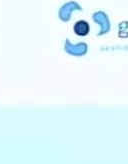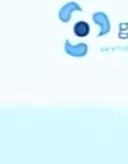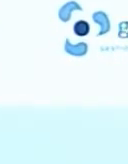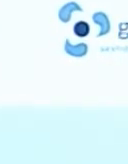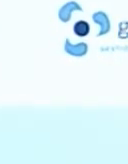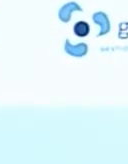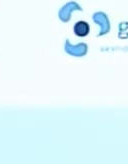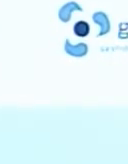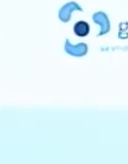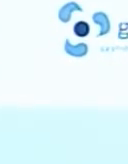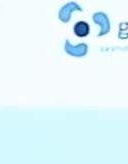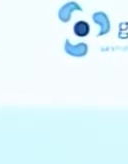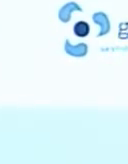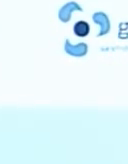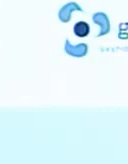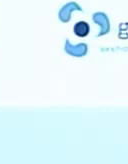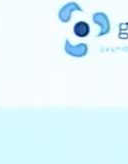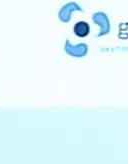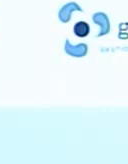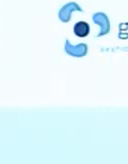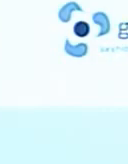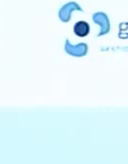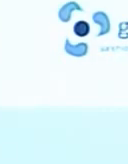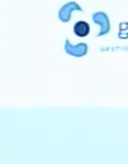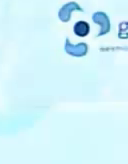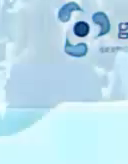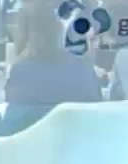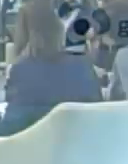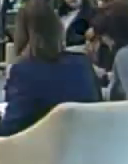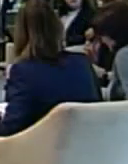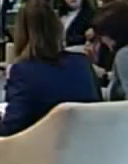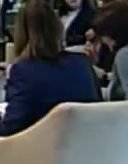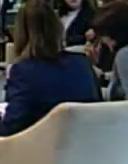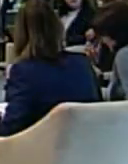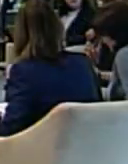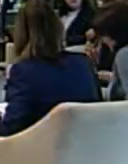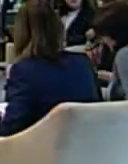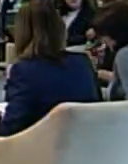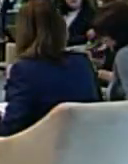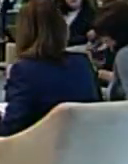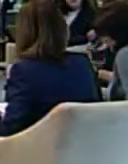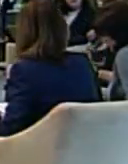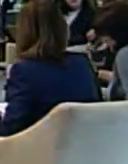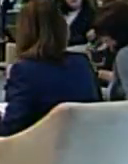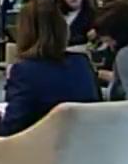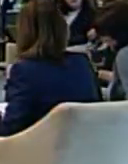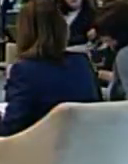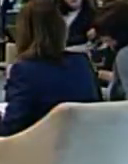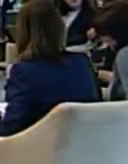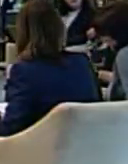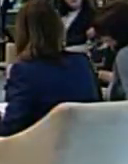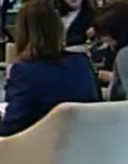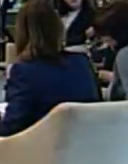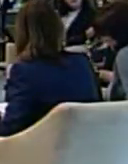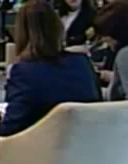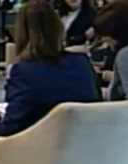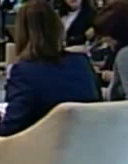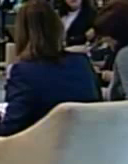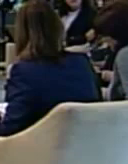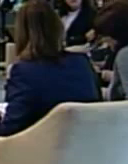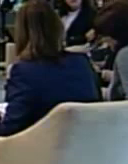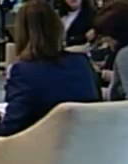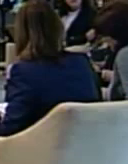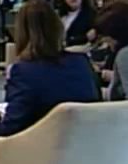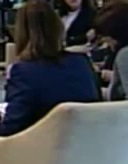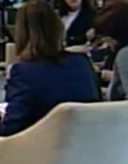un marco que enlaza y da sentido a diversas estructuras operativo preexistentes, cuyas funciones son concurrentes en